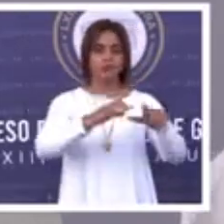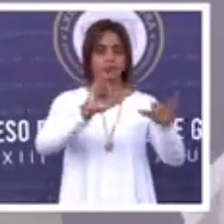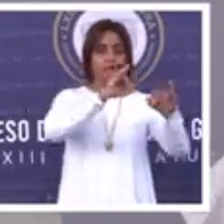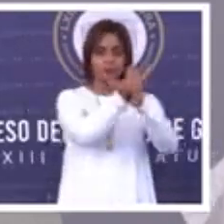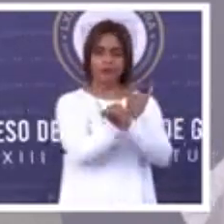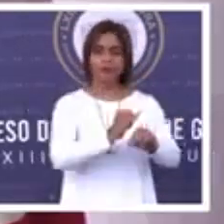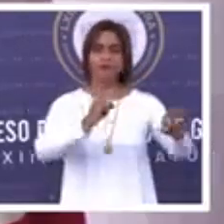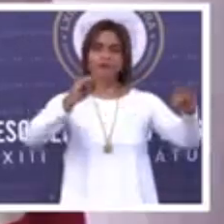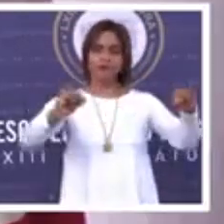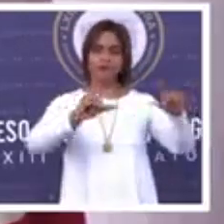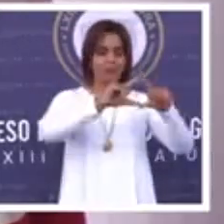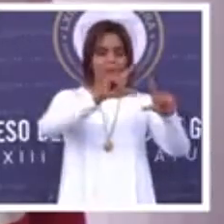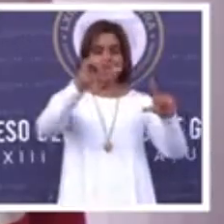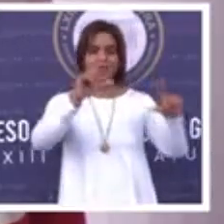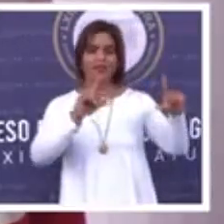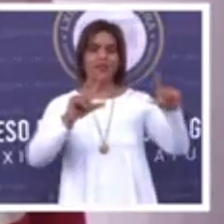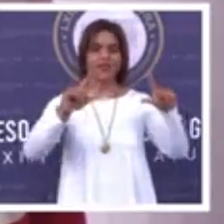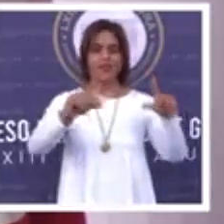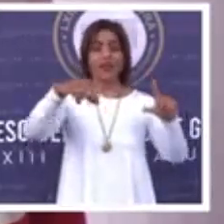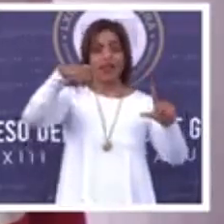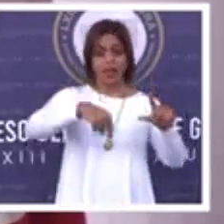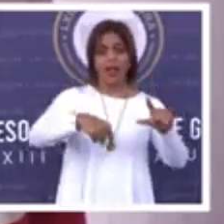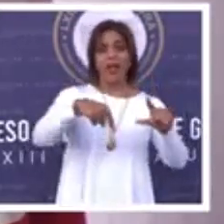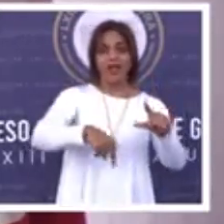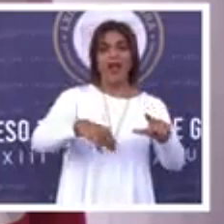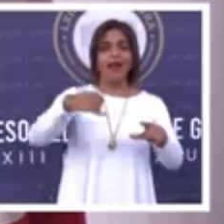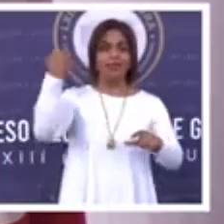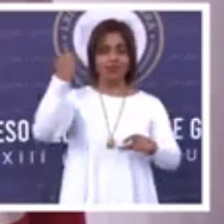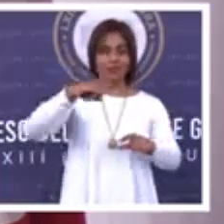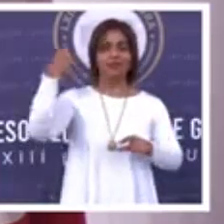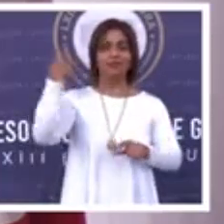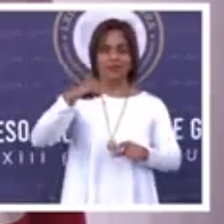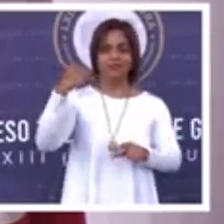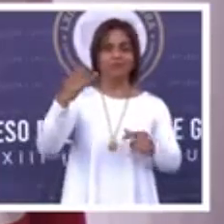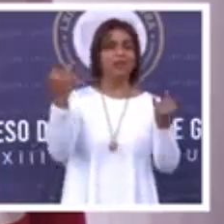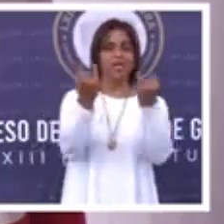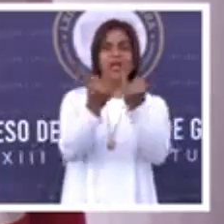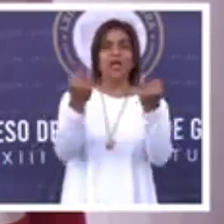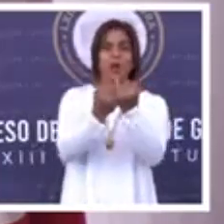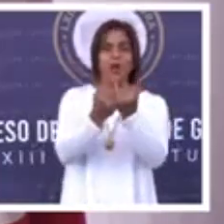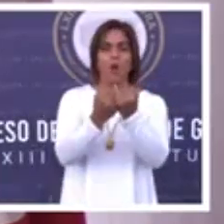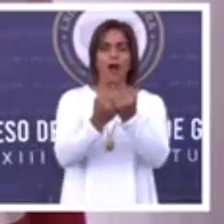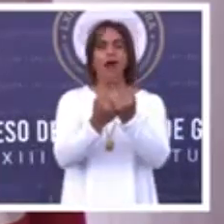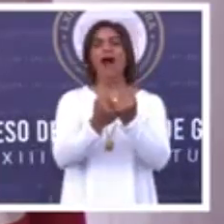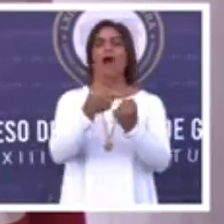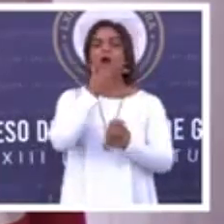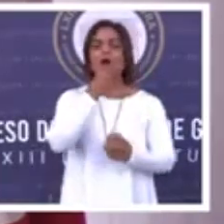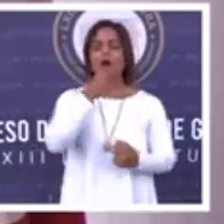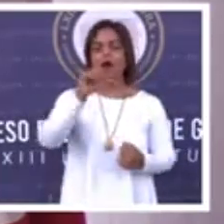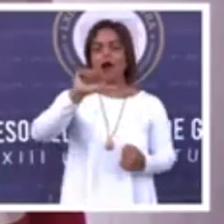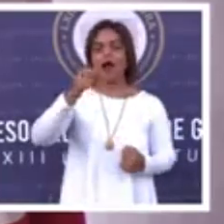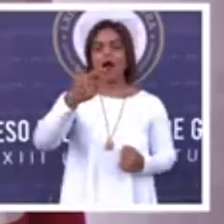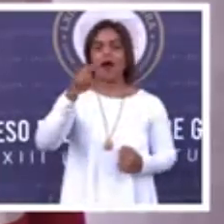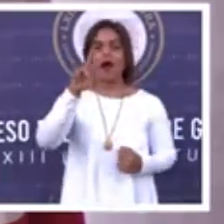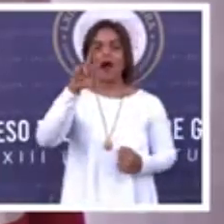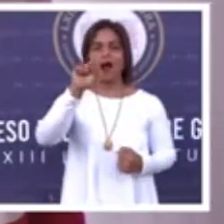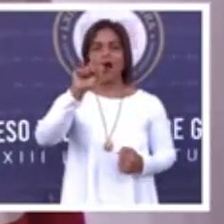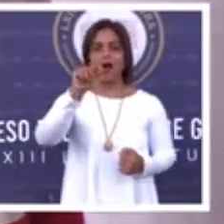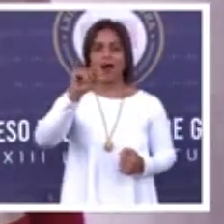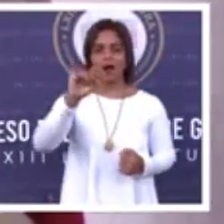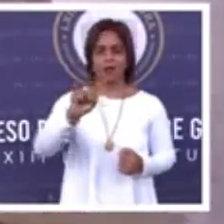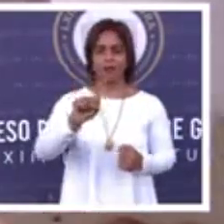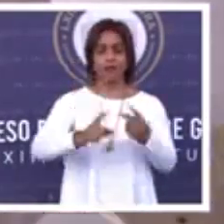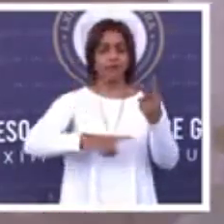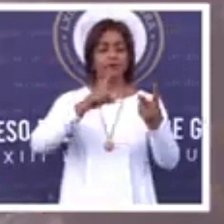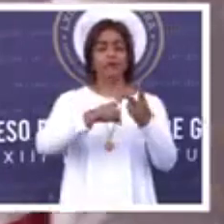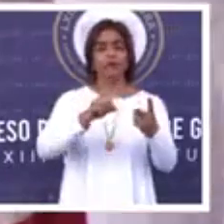esta ciudad por el inmortal don Agustín de Iturbide, el segundo por el